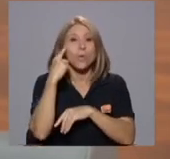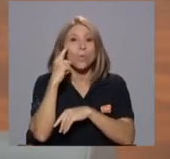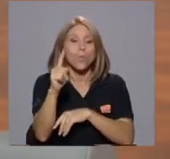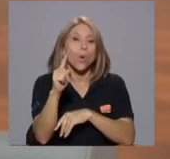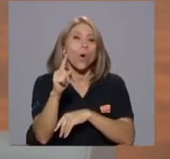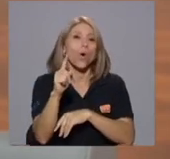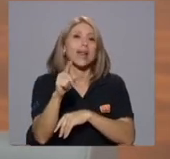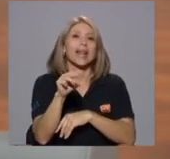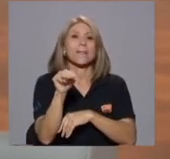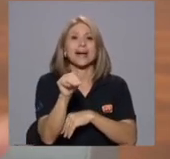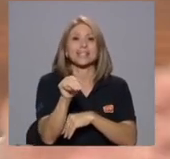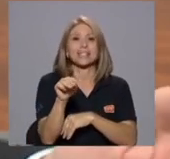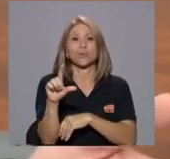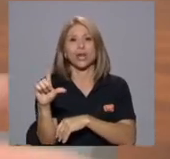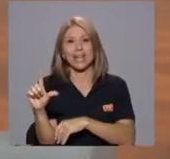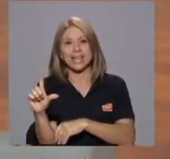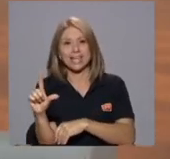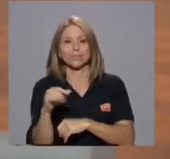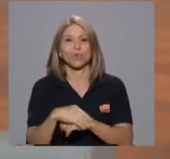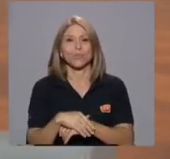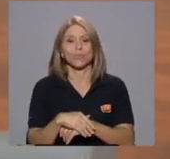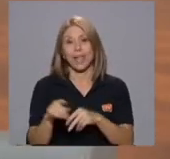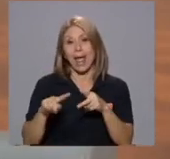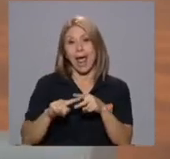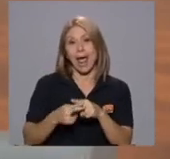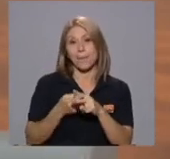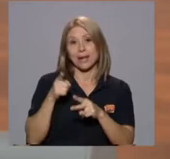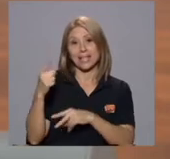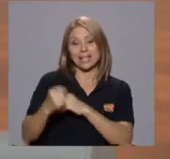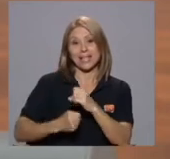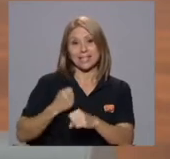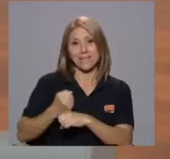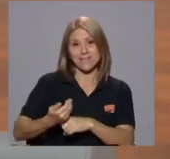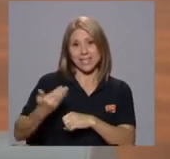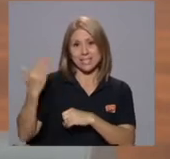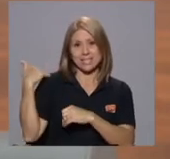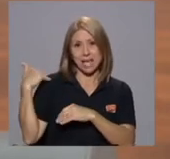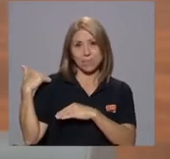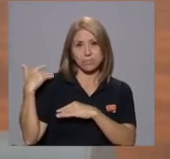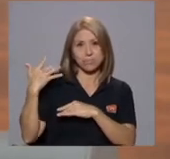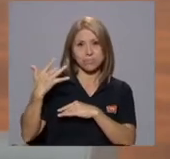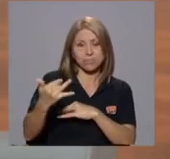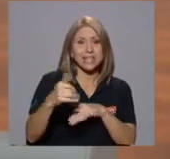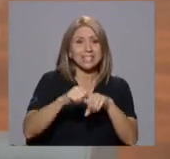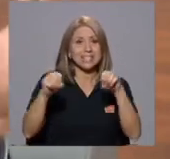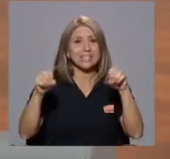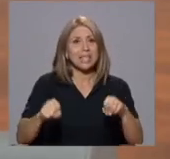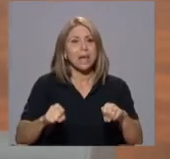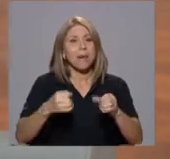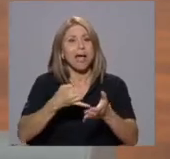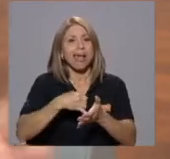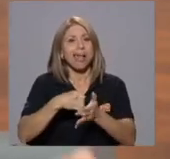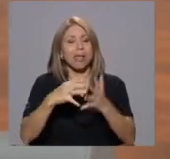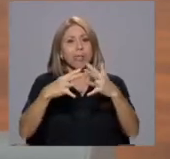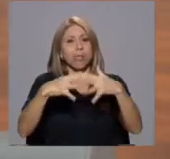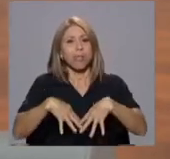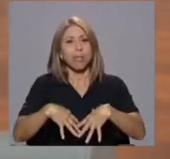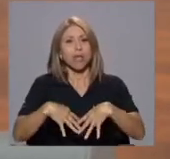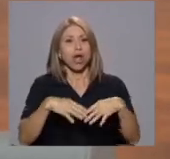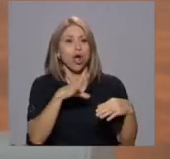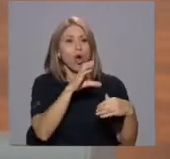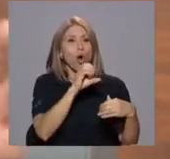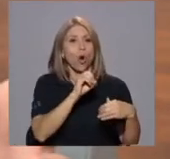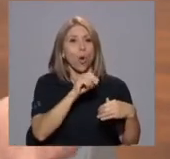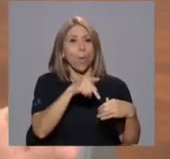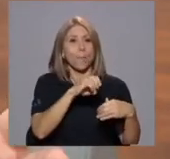marxismo-leninismo. A partir de esa fecha, ese sistema se resquebrajó, COPEI se dividió, se